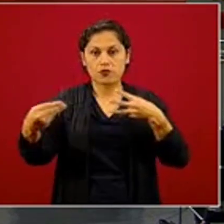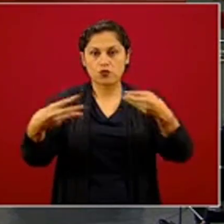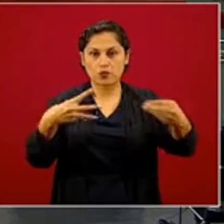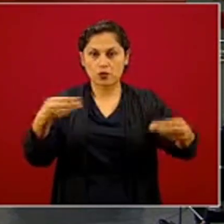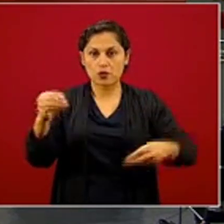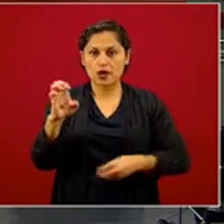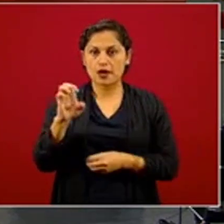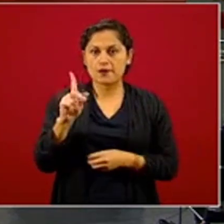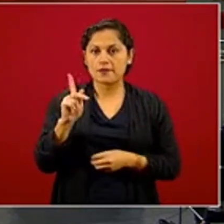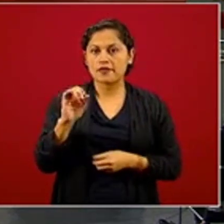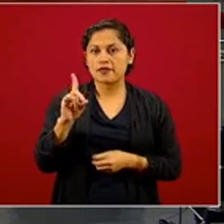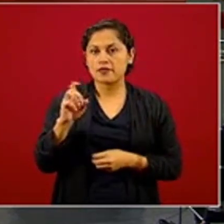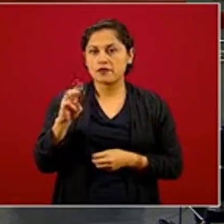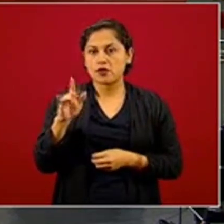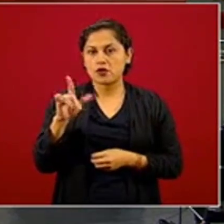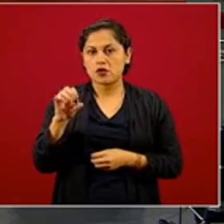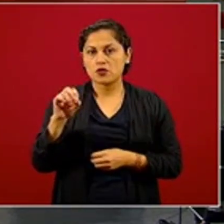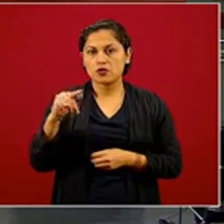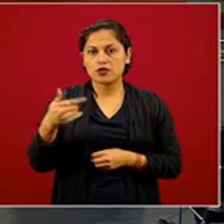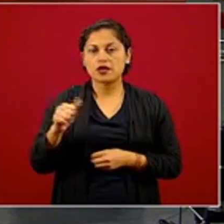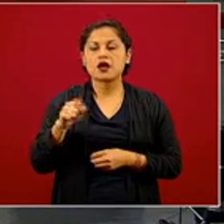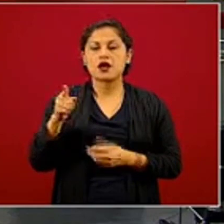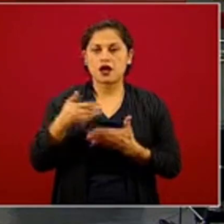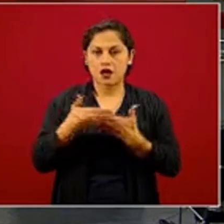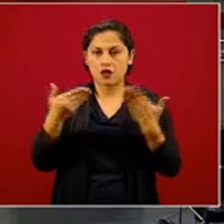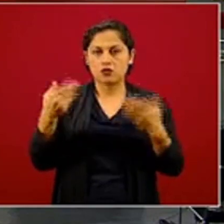esta contingencia, esta pandemia?